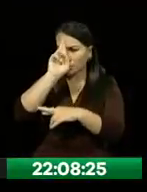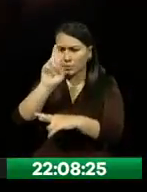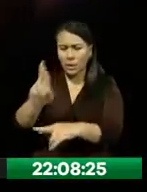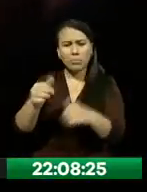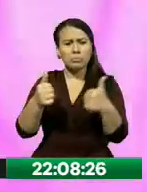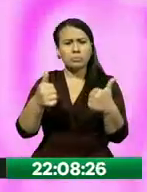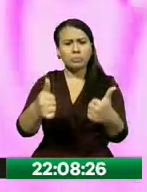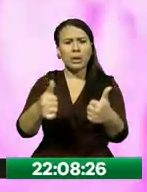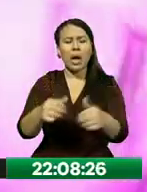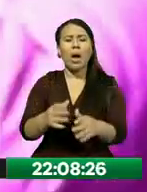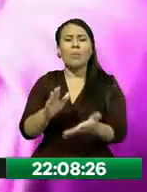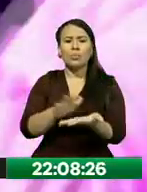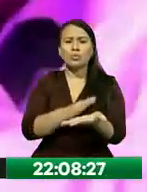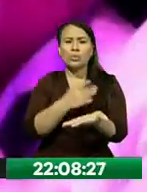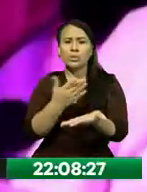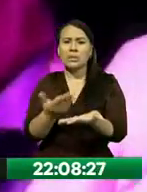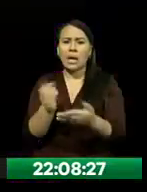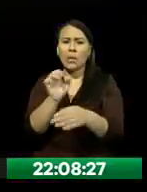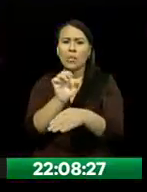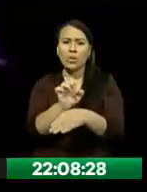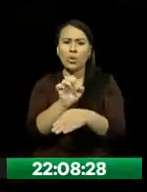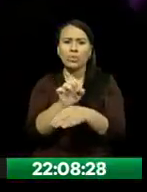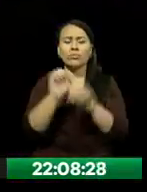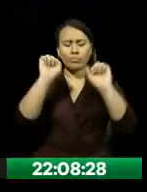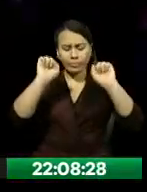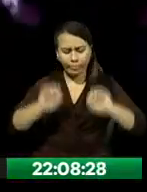la orquesta de Don Medardo y sus Players.